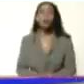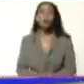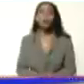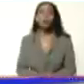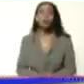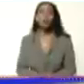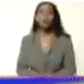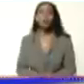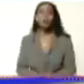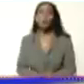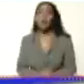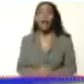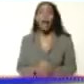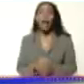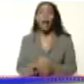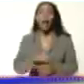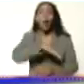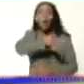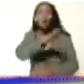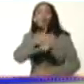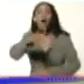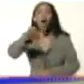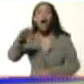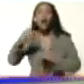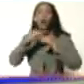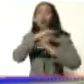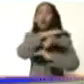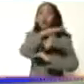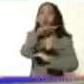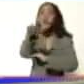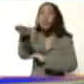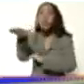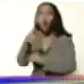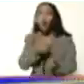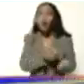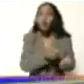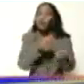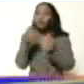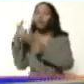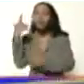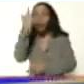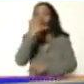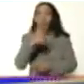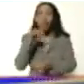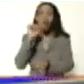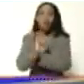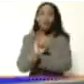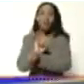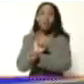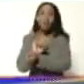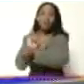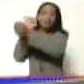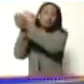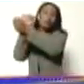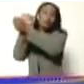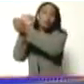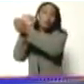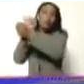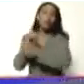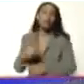en los océanos cuando eran transportados de África como esclavos amarrados en galeras